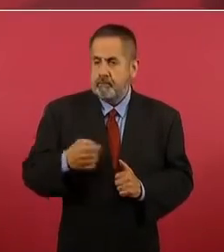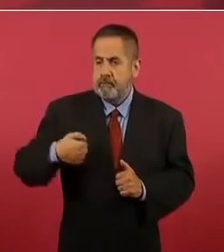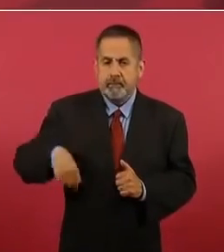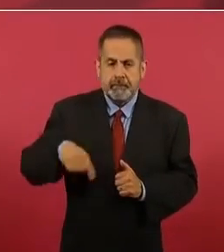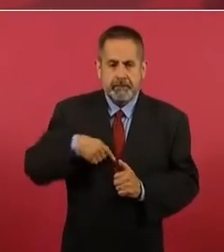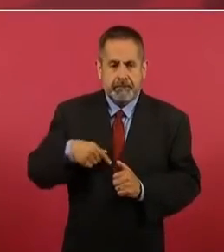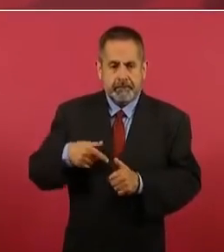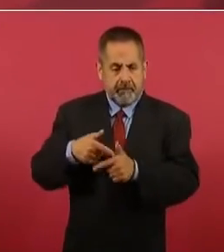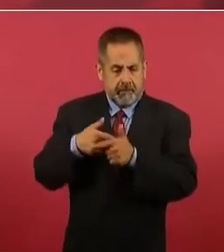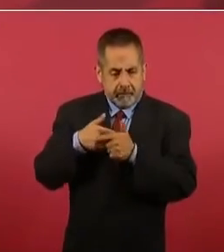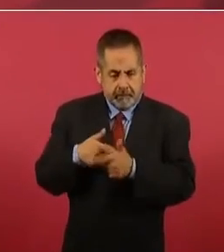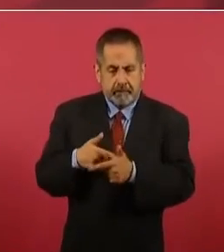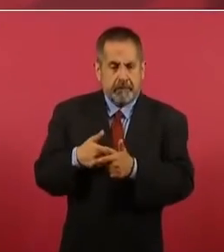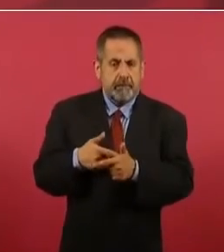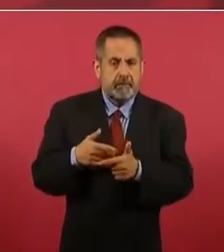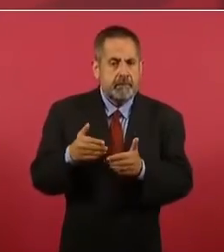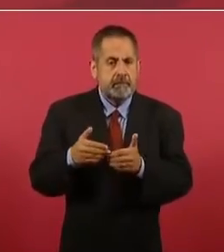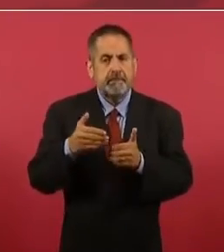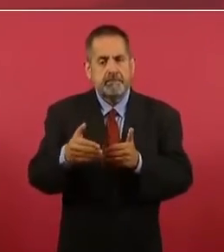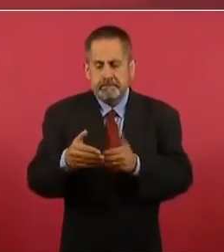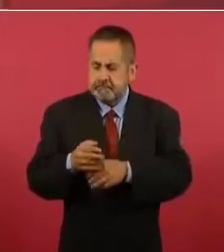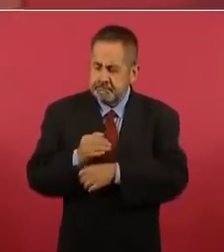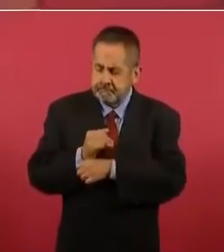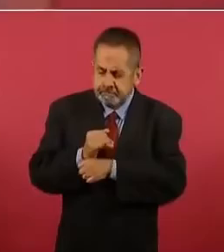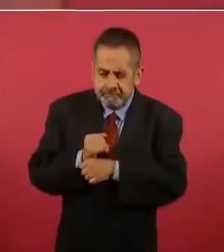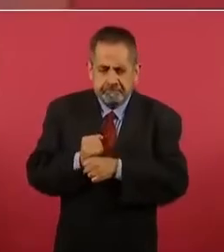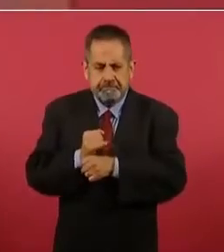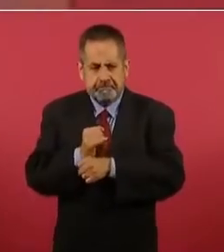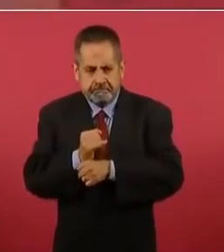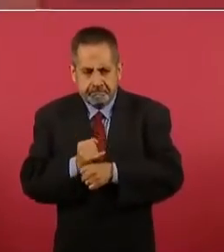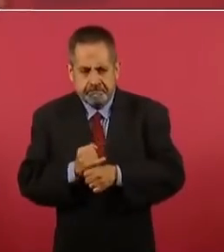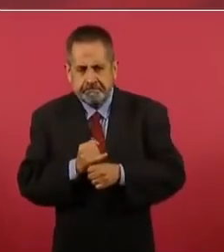seguir con las investigaciones.